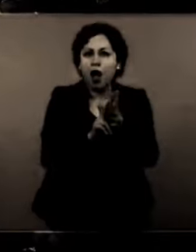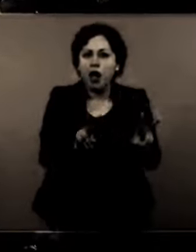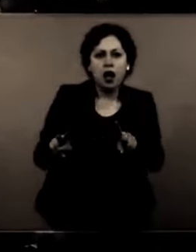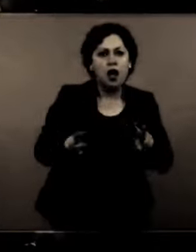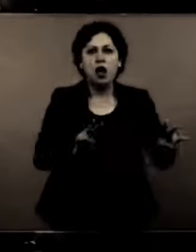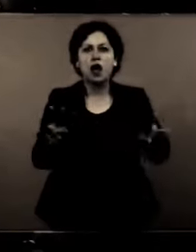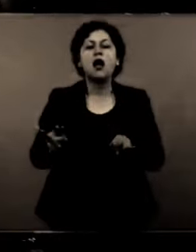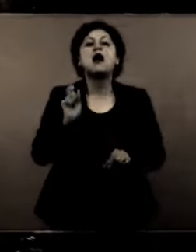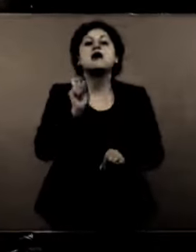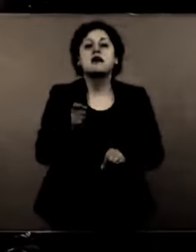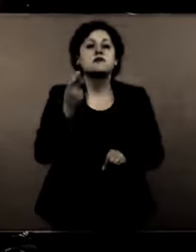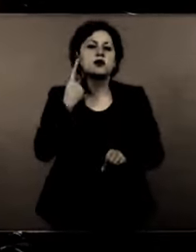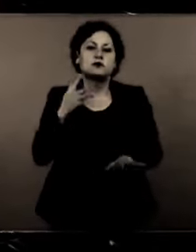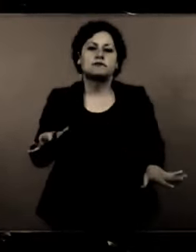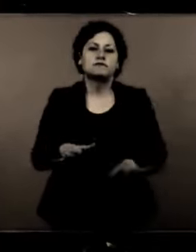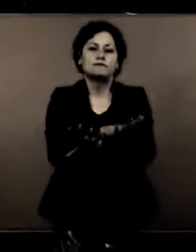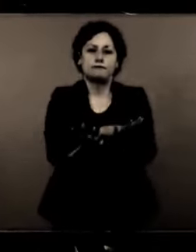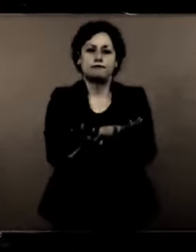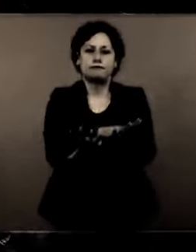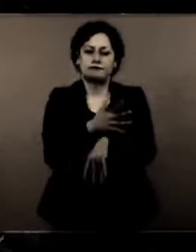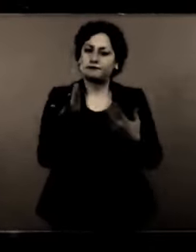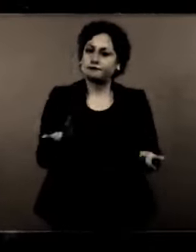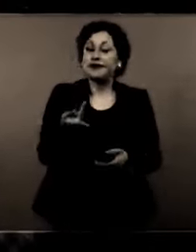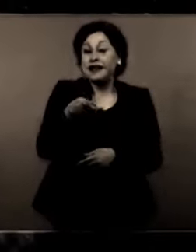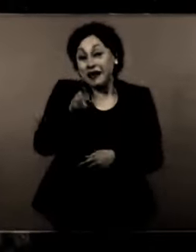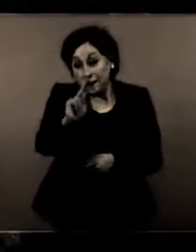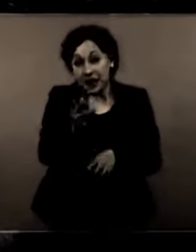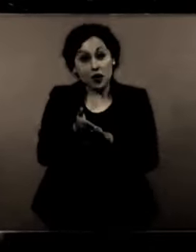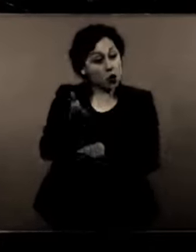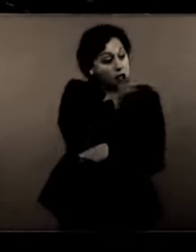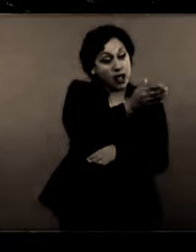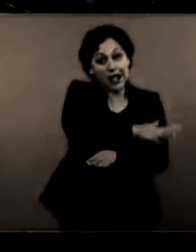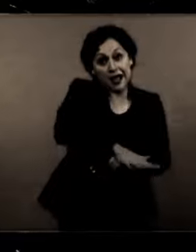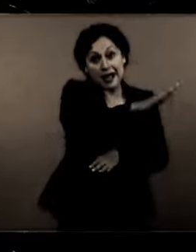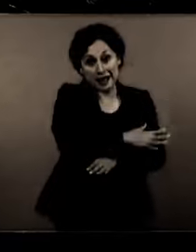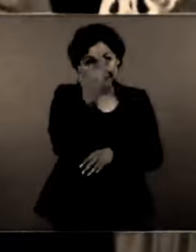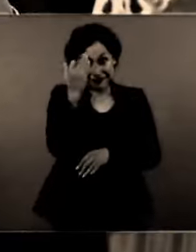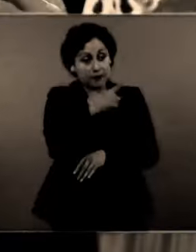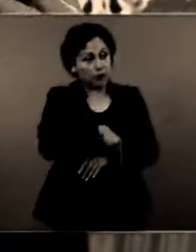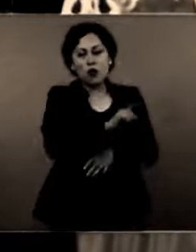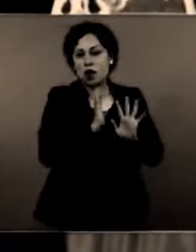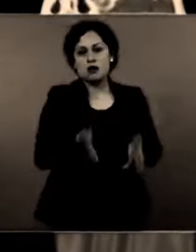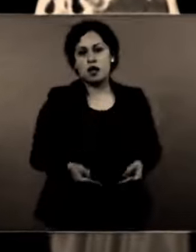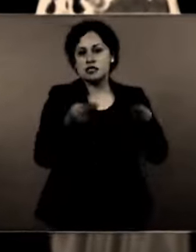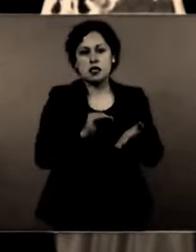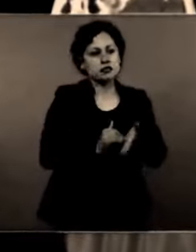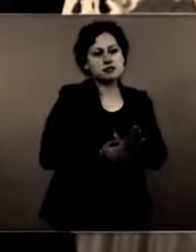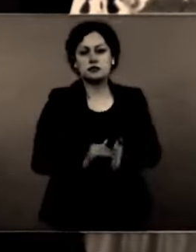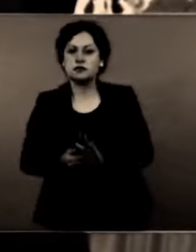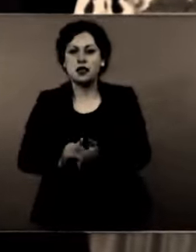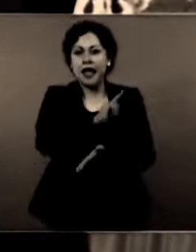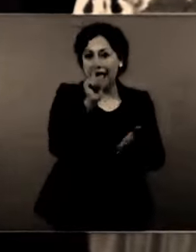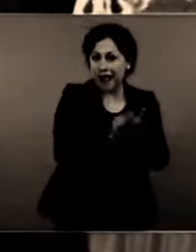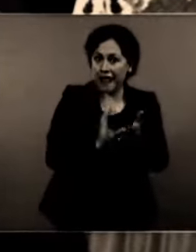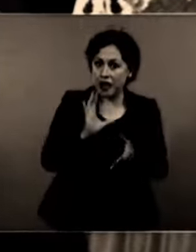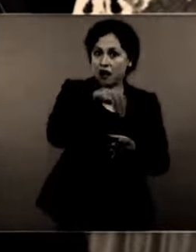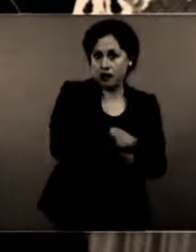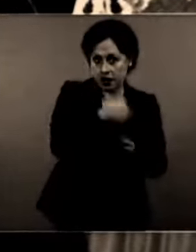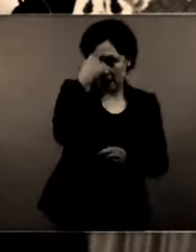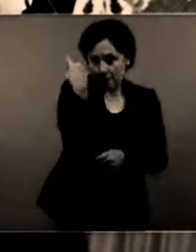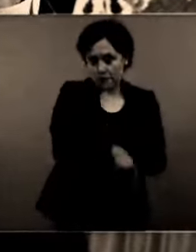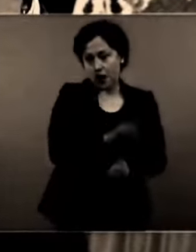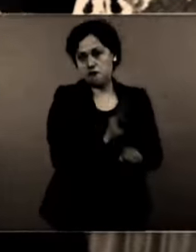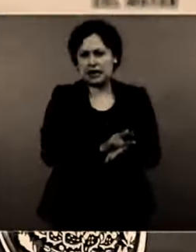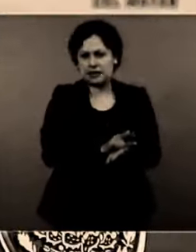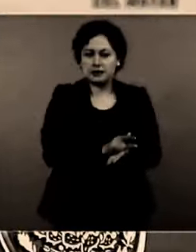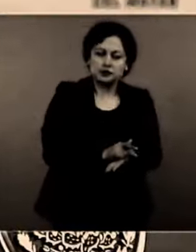política. Pero, como dejaron todo un enjambre de leyes para proteger los